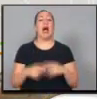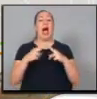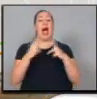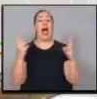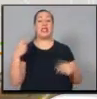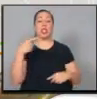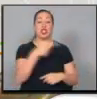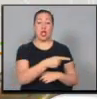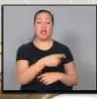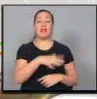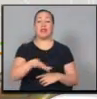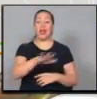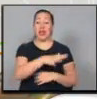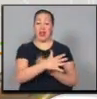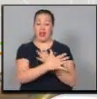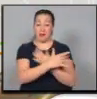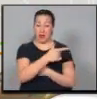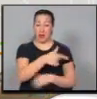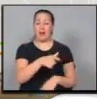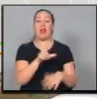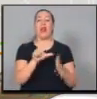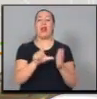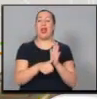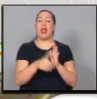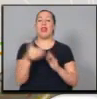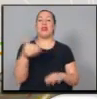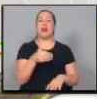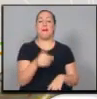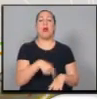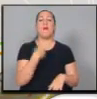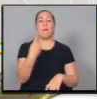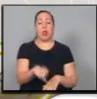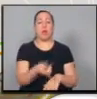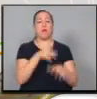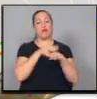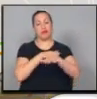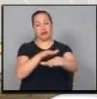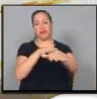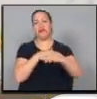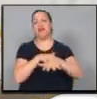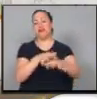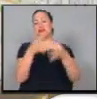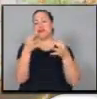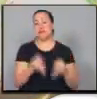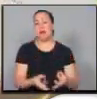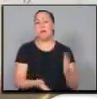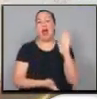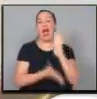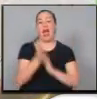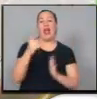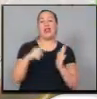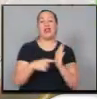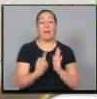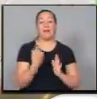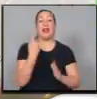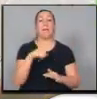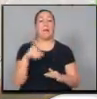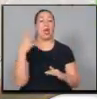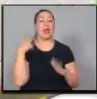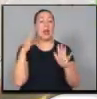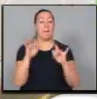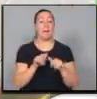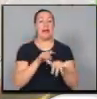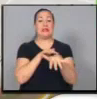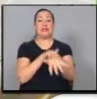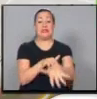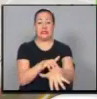del Palomar tenés la marca en naranja, se demora un poquito, pero después se hace fluido y podés entrar bien a la ciudad de Buenos Aires, aunque la General Paz está algo